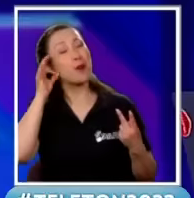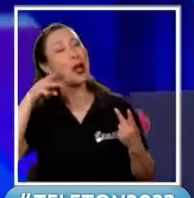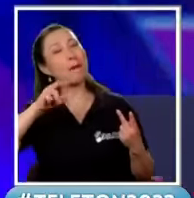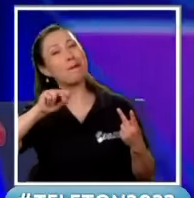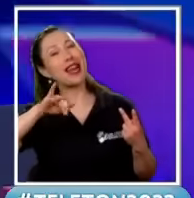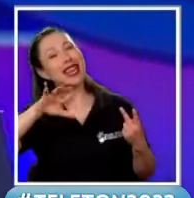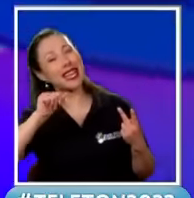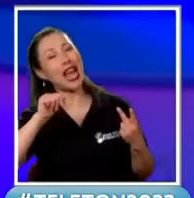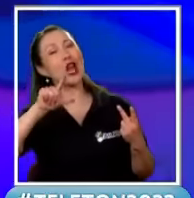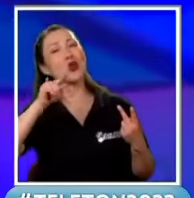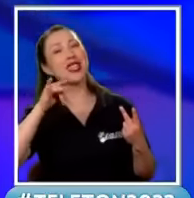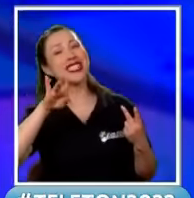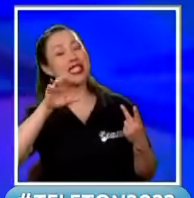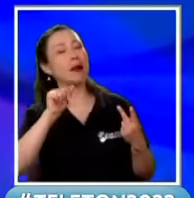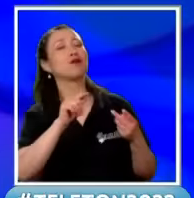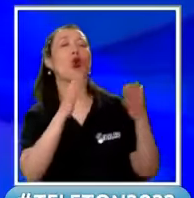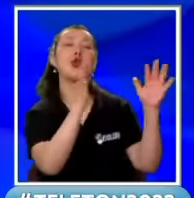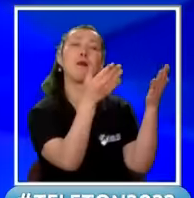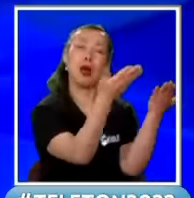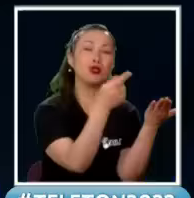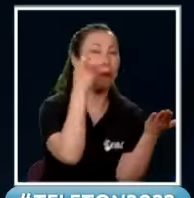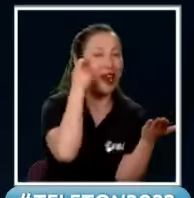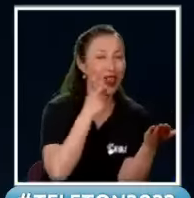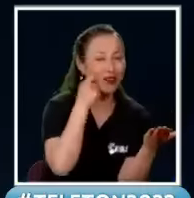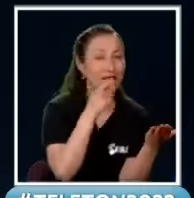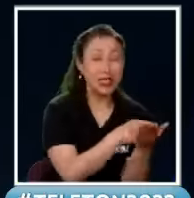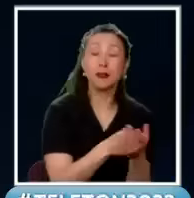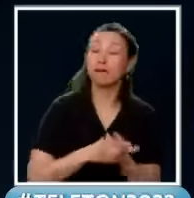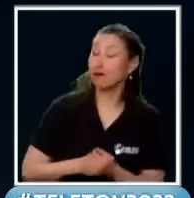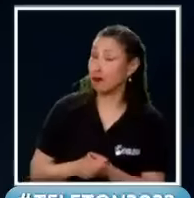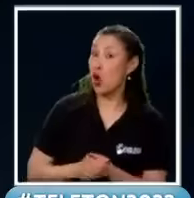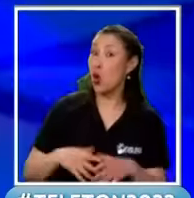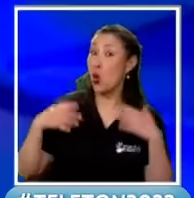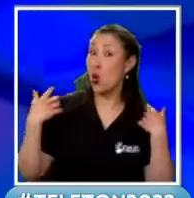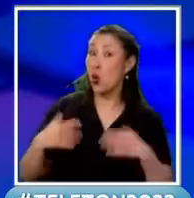don Francisco. Oye, dejaste el computador, Kramer.